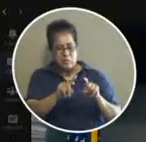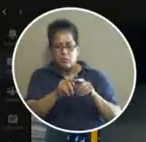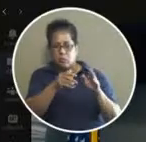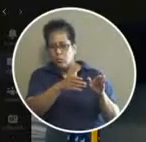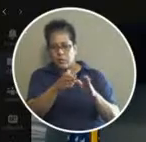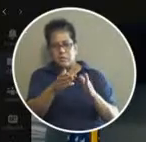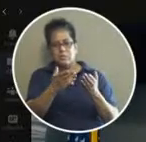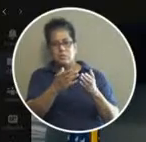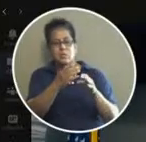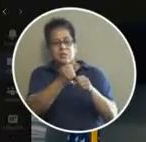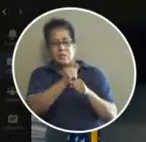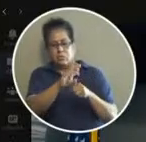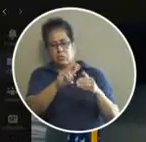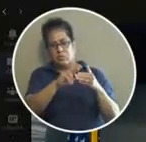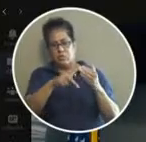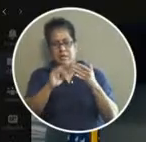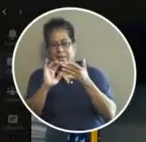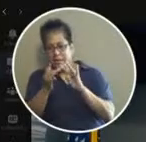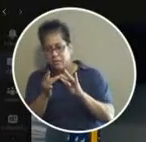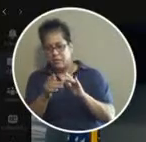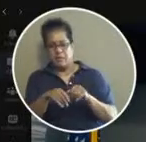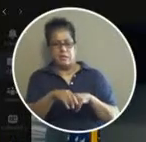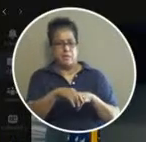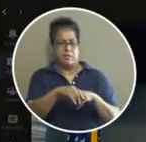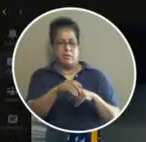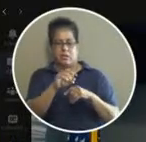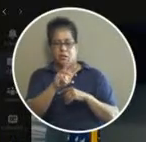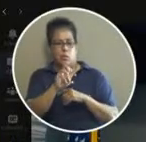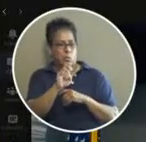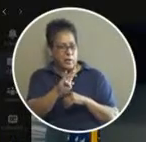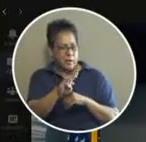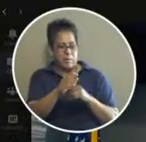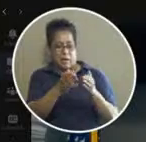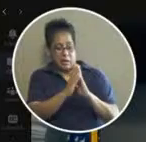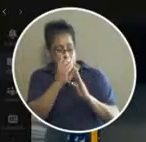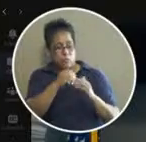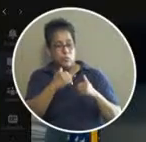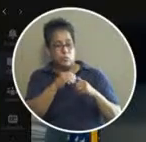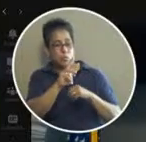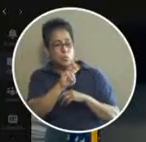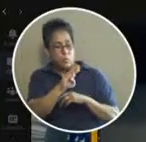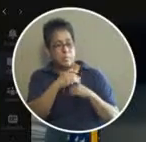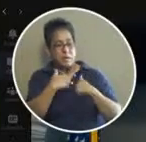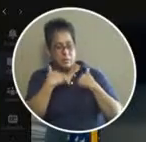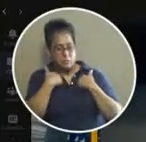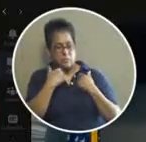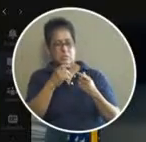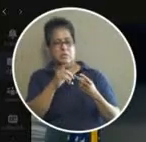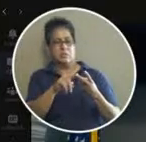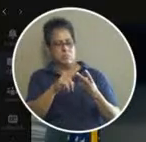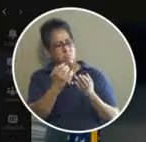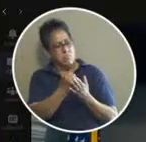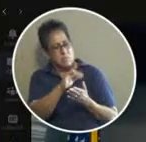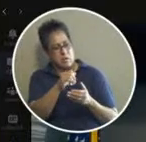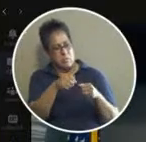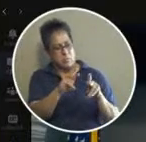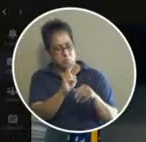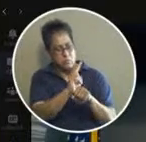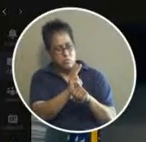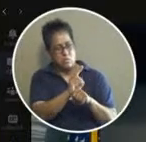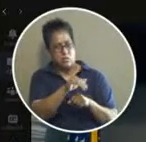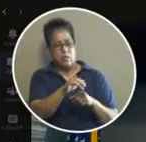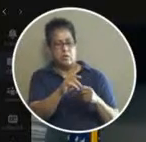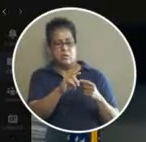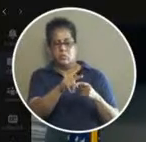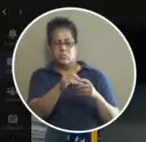el resultado en el internet, en alguna página web, pida la dirección y hágalo de manera oportuna. De esa manera